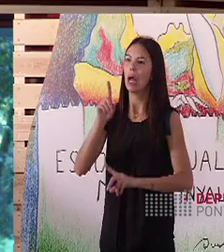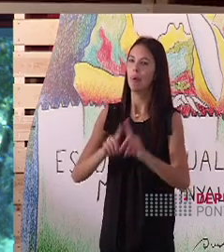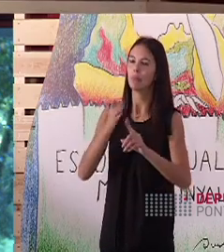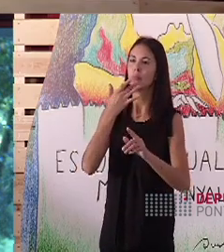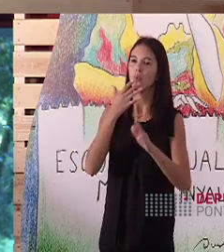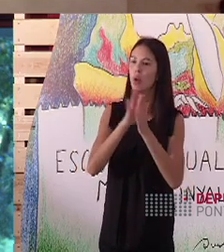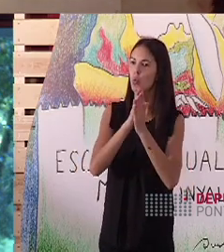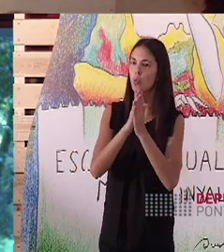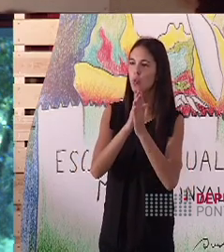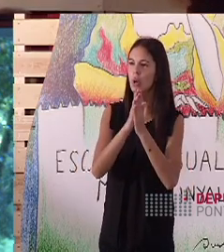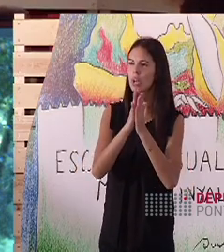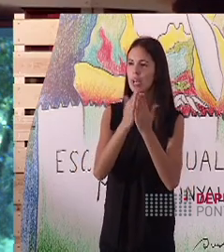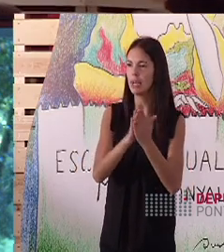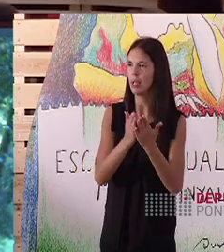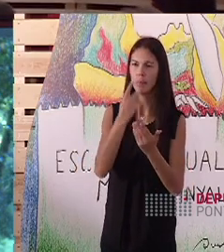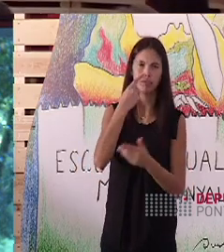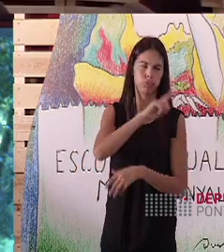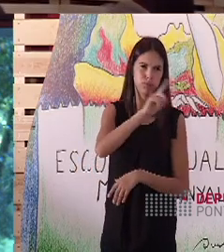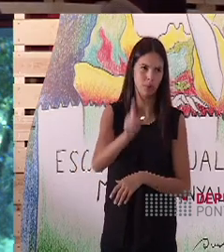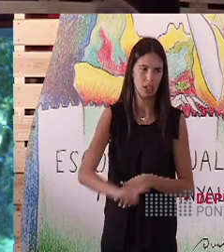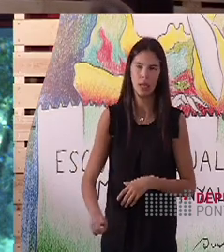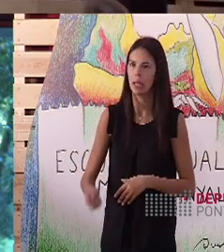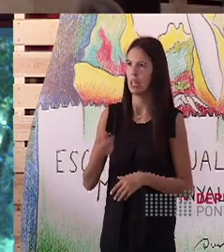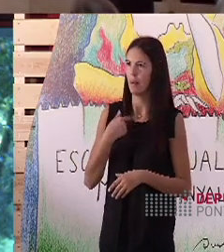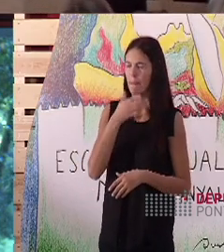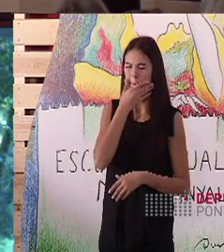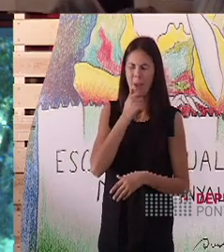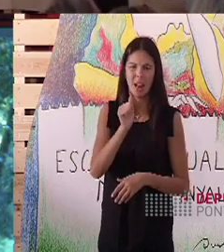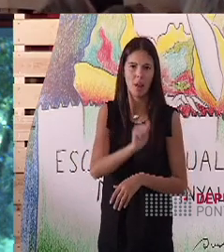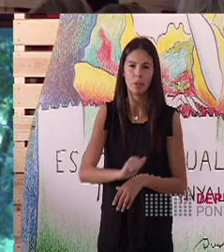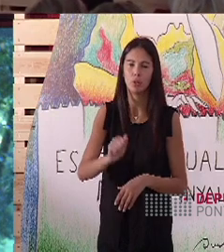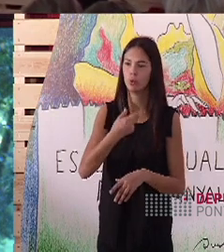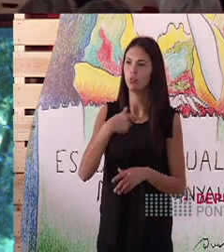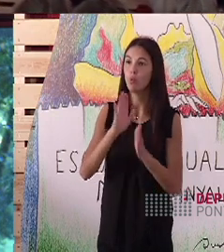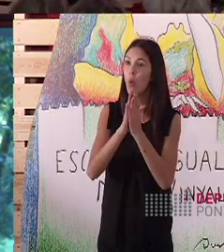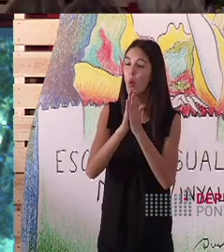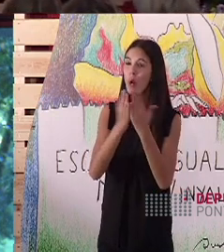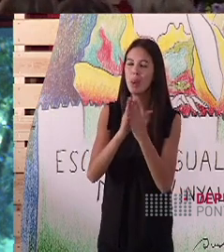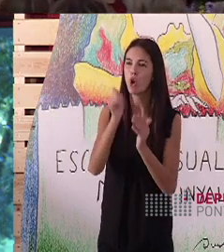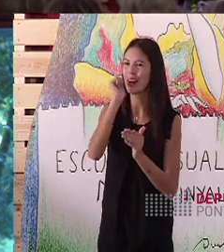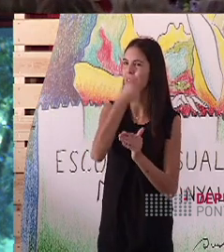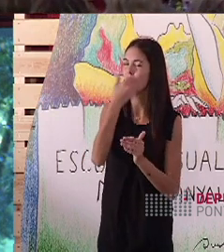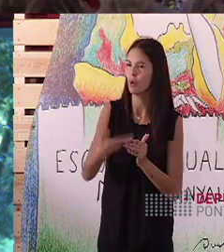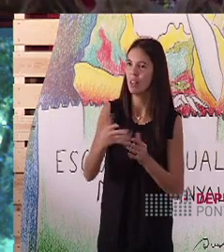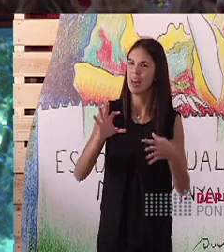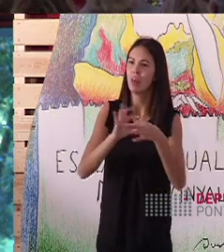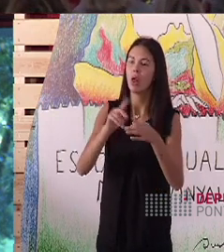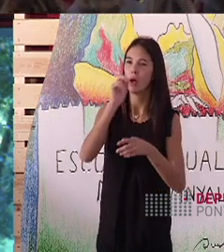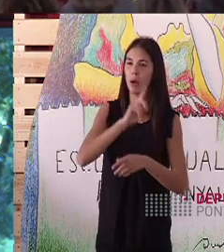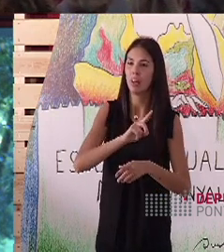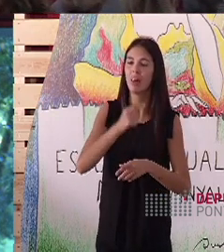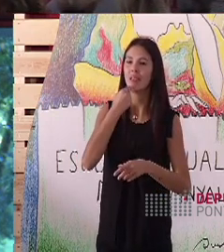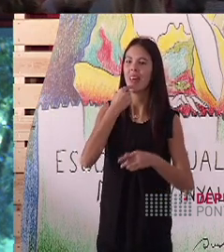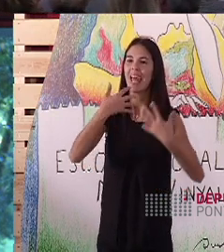libro extraordinario y magnífico, que para mí ha sido clave en lo que he investigado sobre prostitución, que se llama La industria